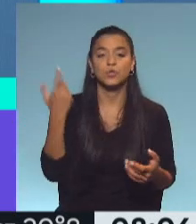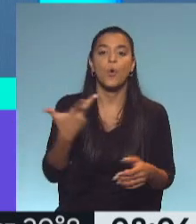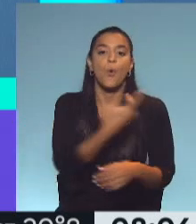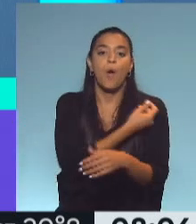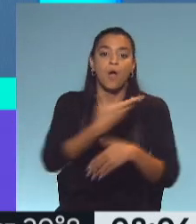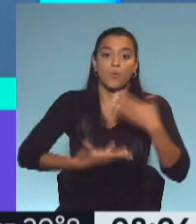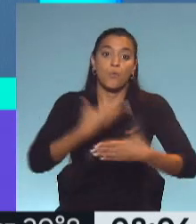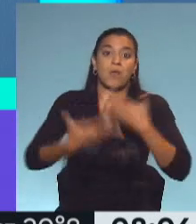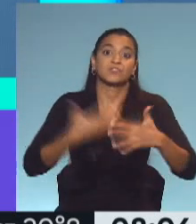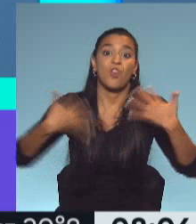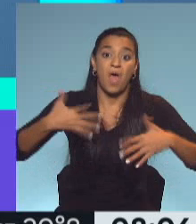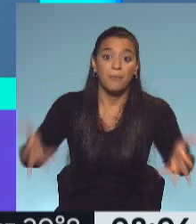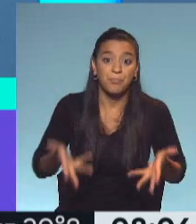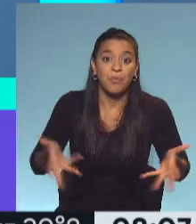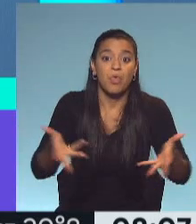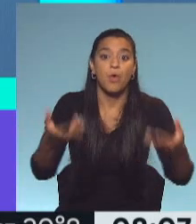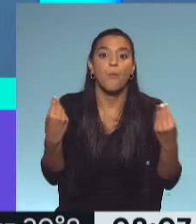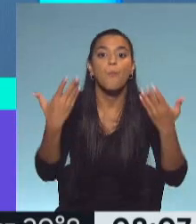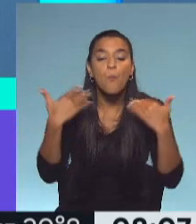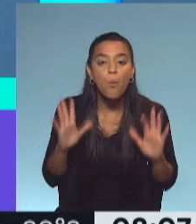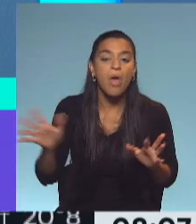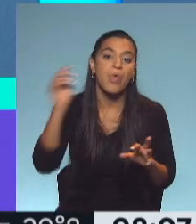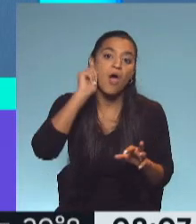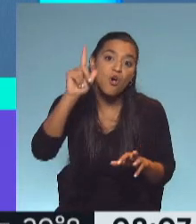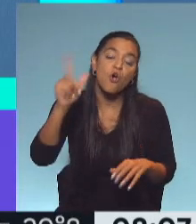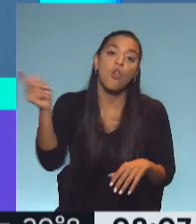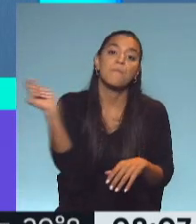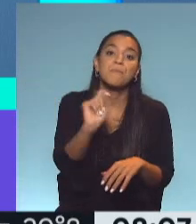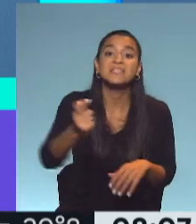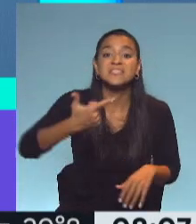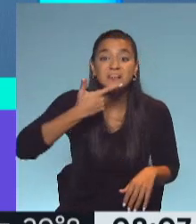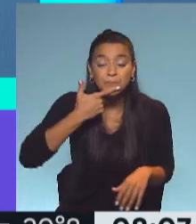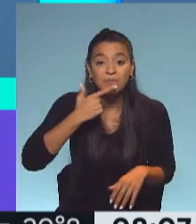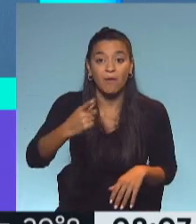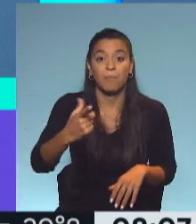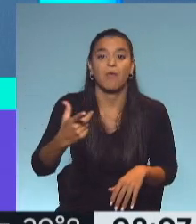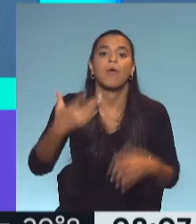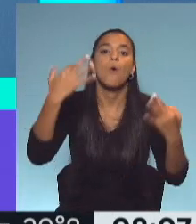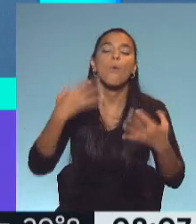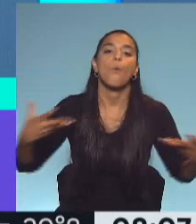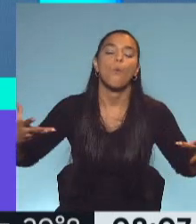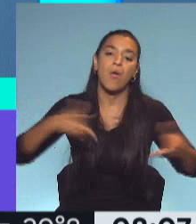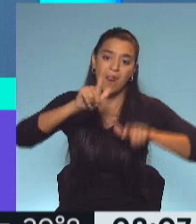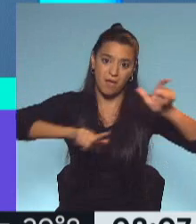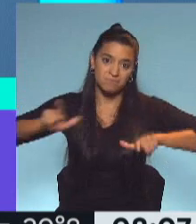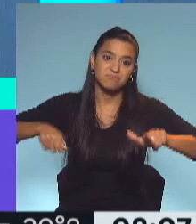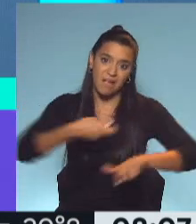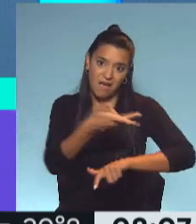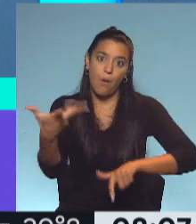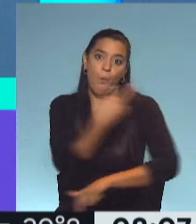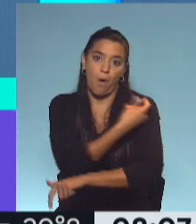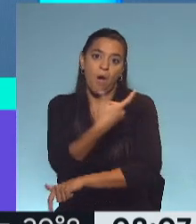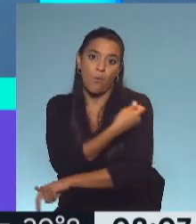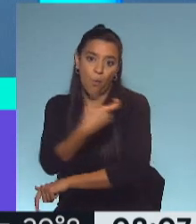vacunación se acelere y en este sentido se pueda llegar al mes de septiembre por lo menos con una buena porción de los argentinos vacunados,